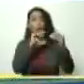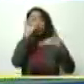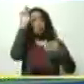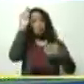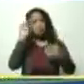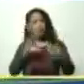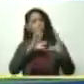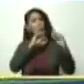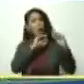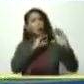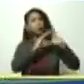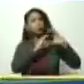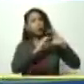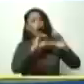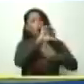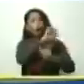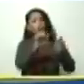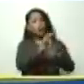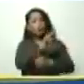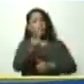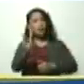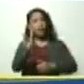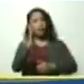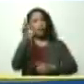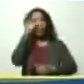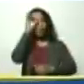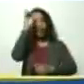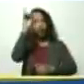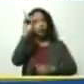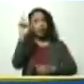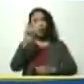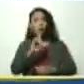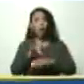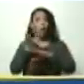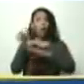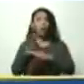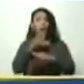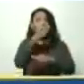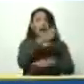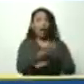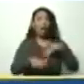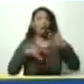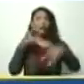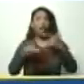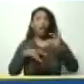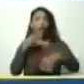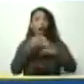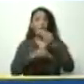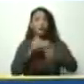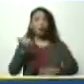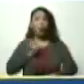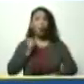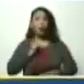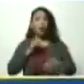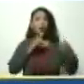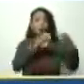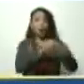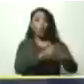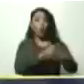la vicepresidenta ejecutiva no deja de asistir a eventos que se haga de cualquier gremio